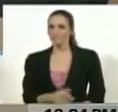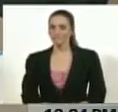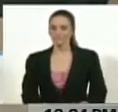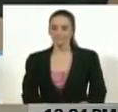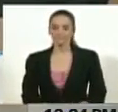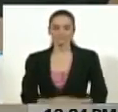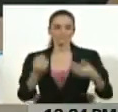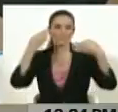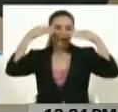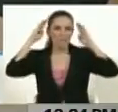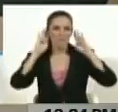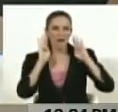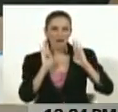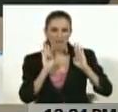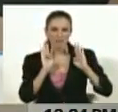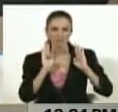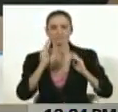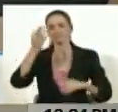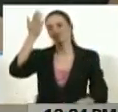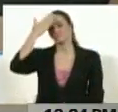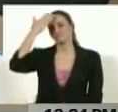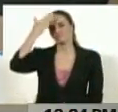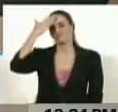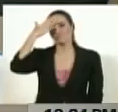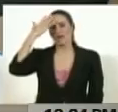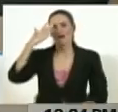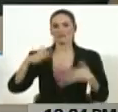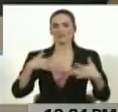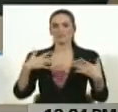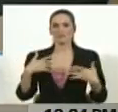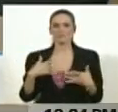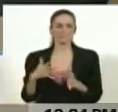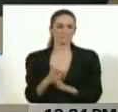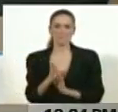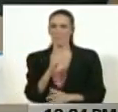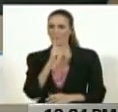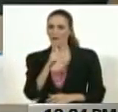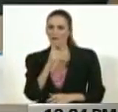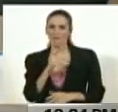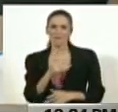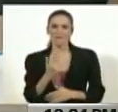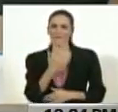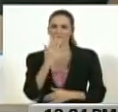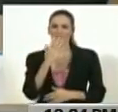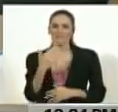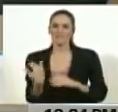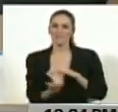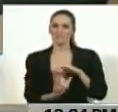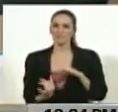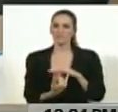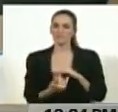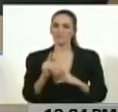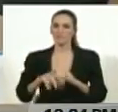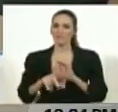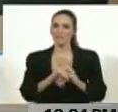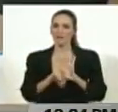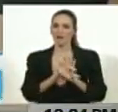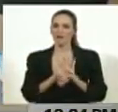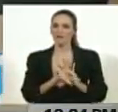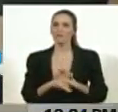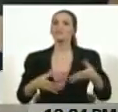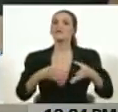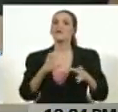Luis almagro que sabemos está en una acción descarrilada frente a la institucionalidad y la legalidad de la